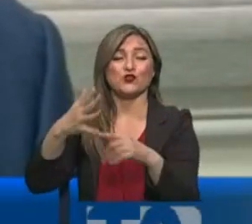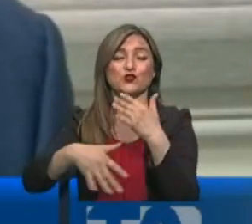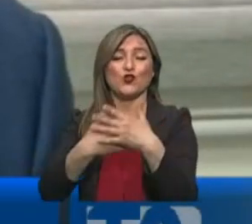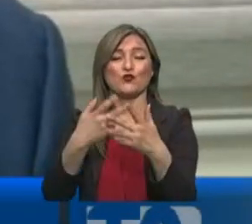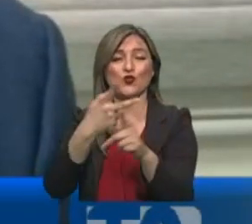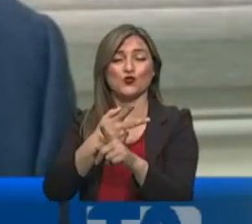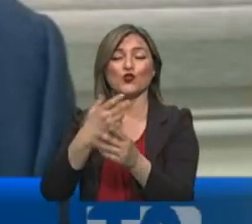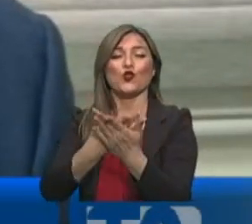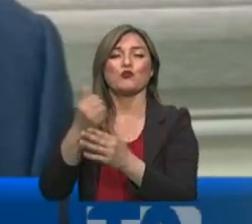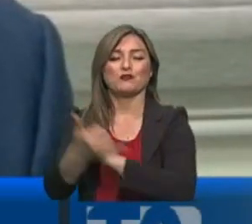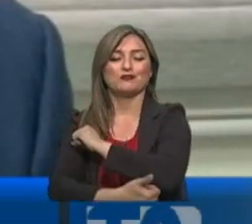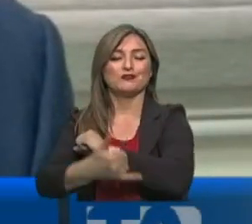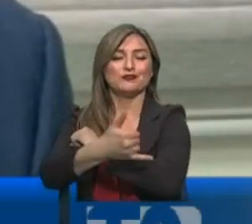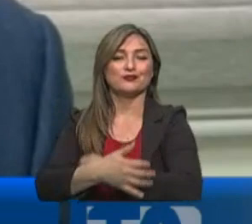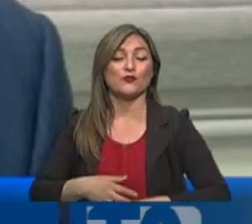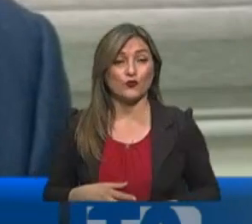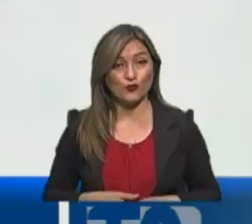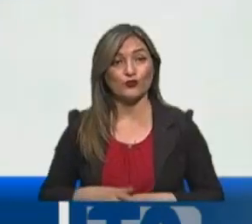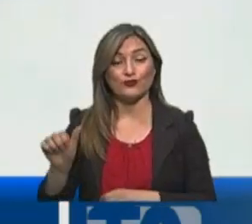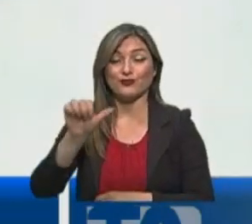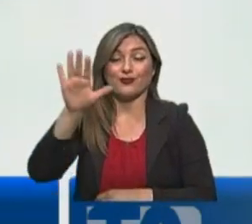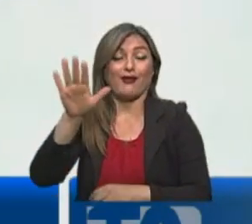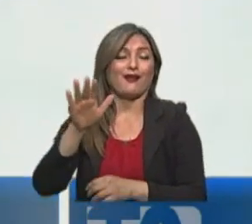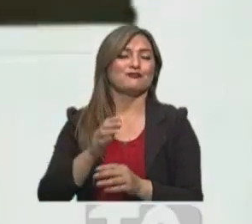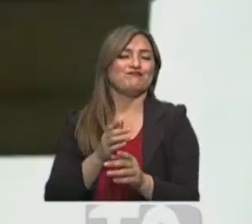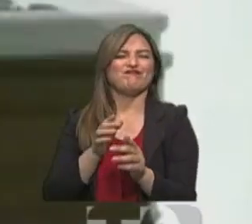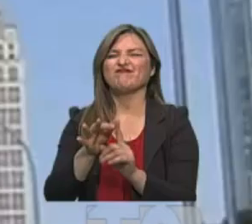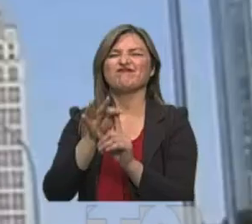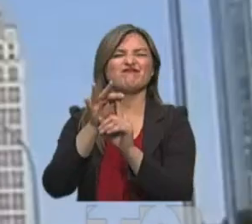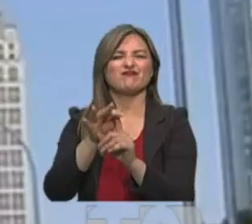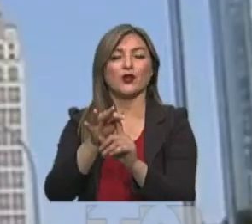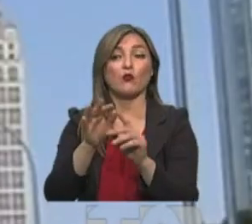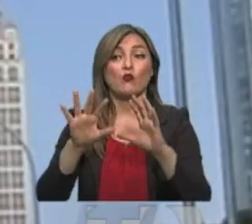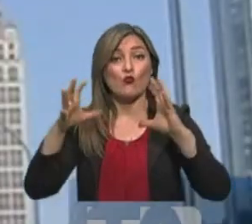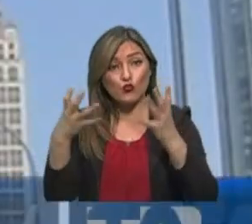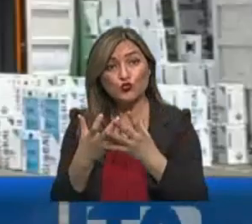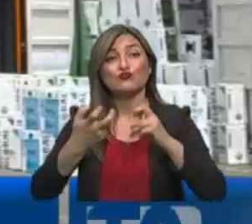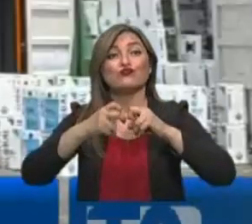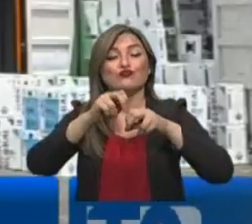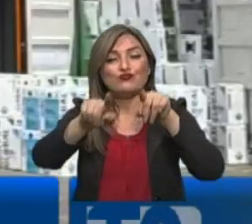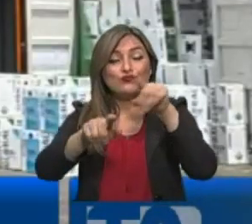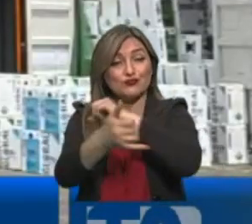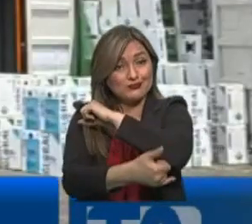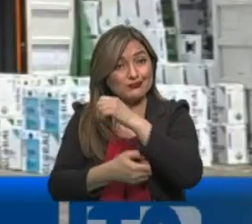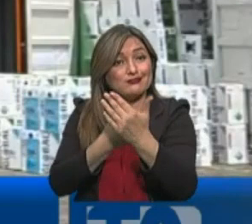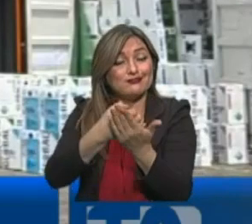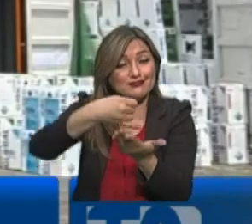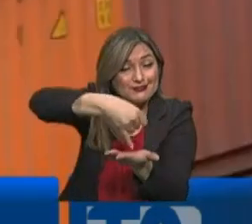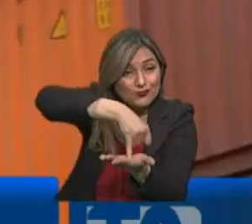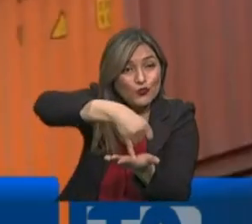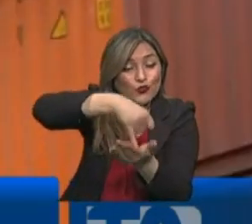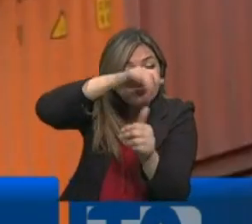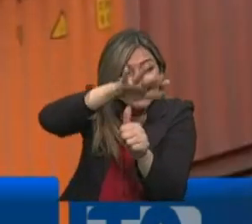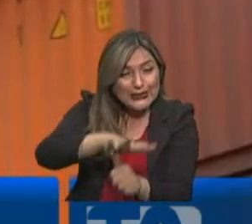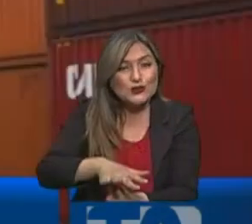importados, especialmente a los que vienen desde Asia. El problema se presenta en todo el mundo, pero en aquellos países con economías débiles, la presión